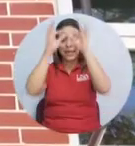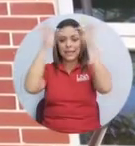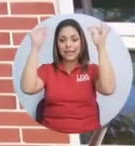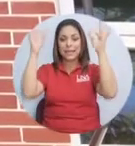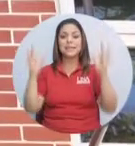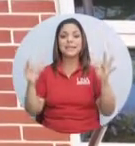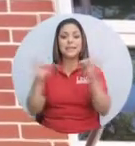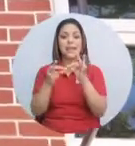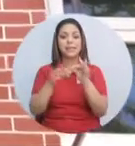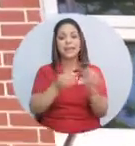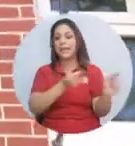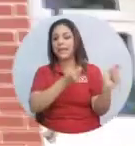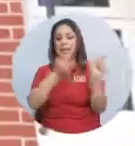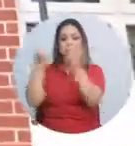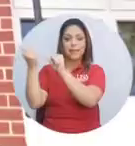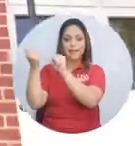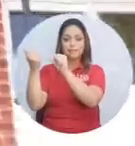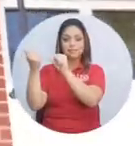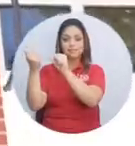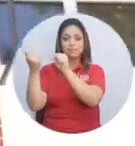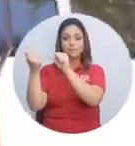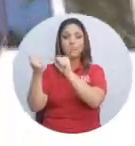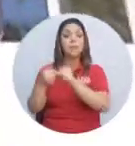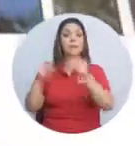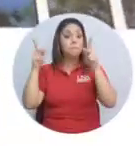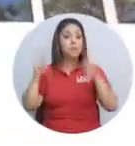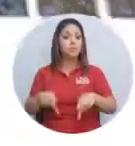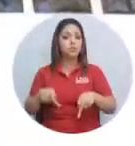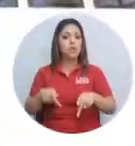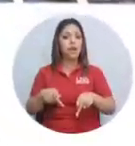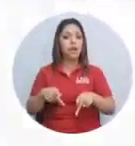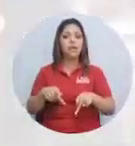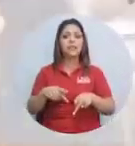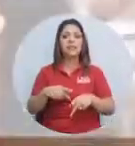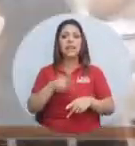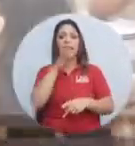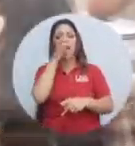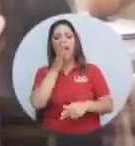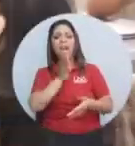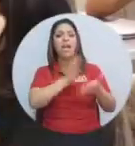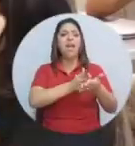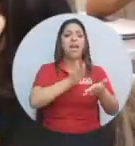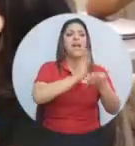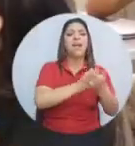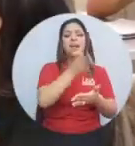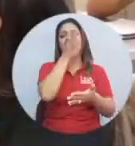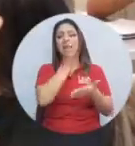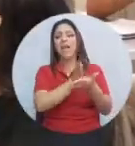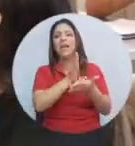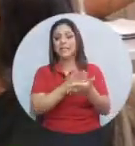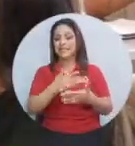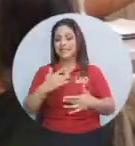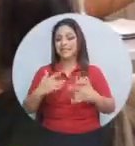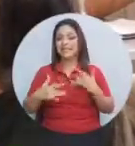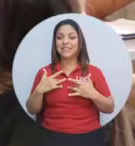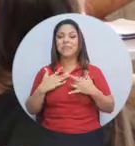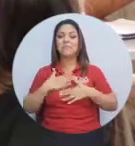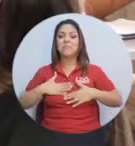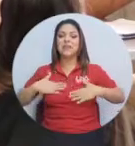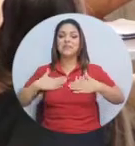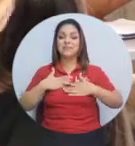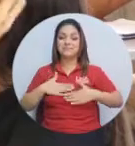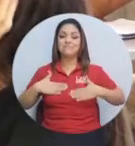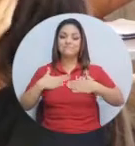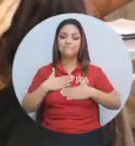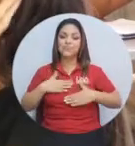para todo, para las víctimas y para los victimarios. La persona que lo hace efectivamente siente un placer. Cuando hablamos de personalidades psicopáticas,